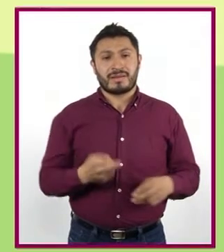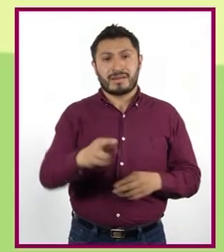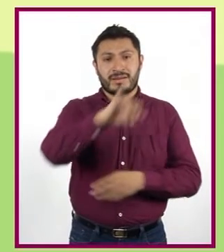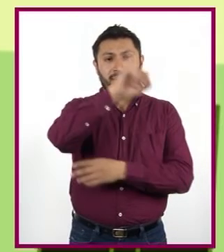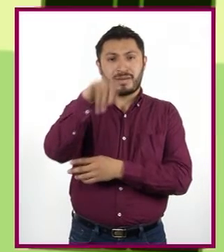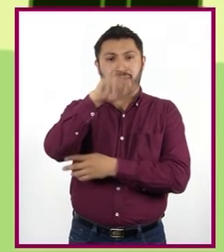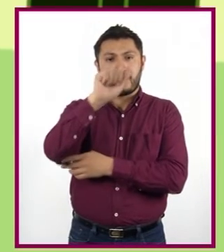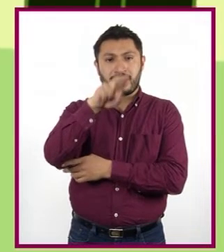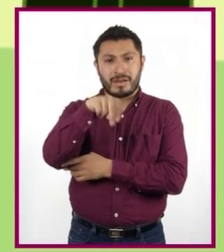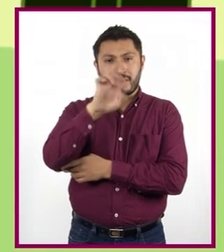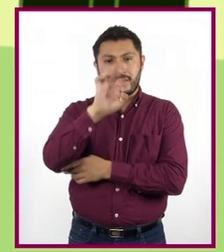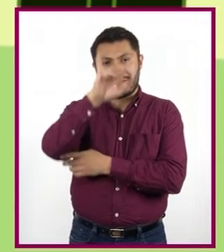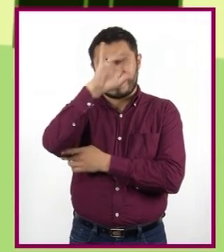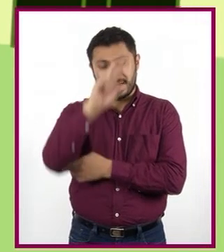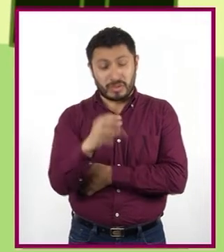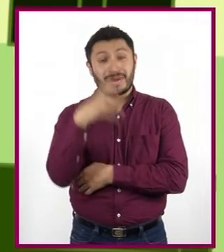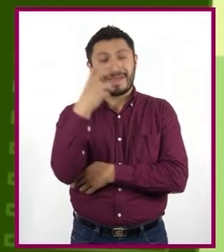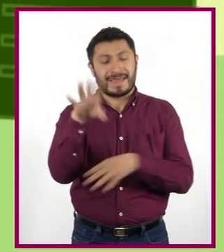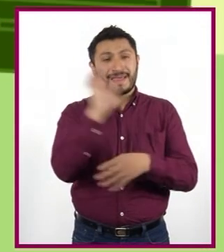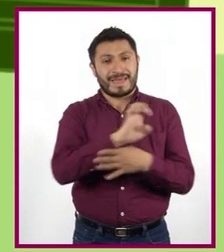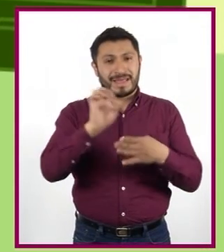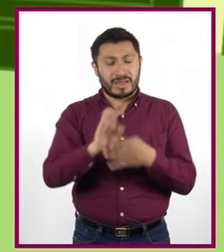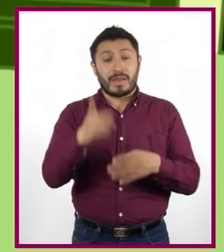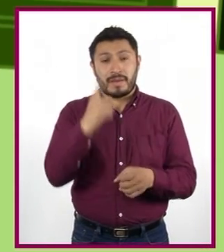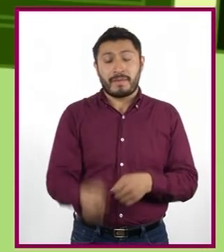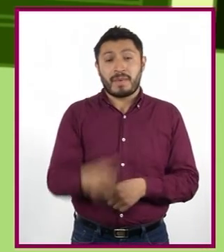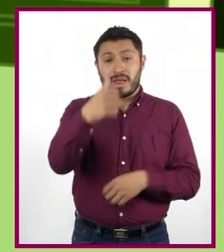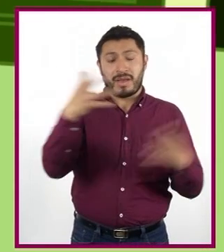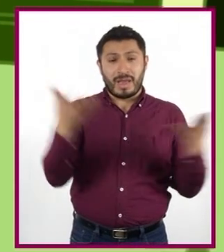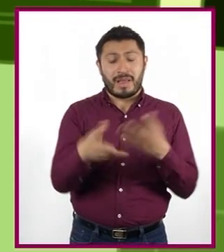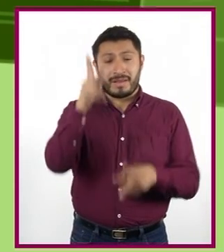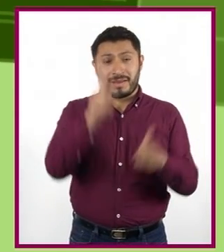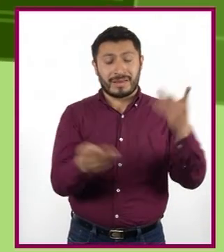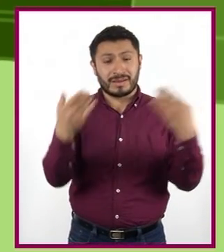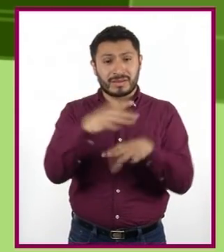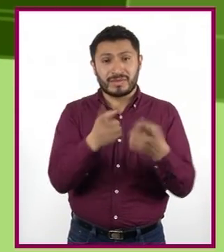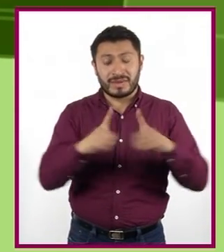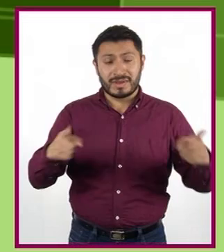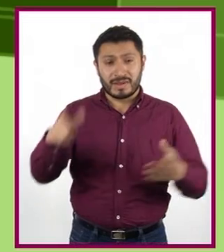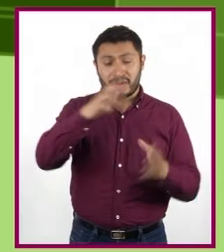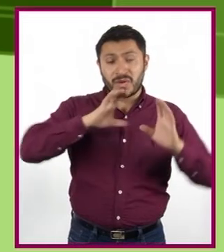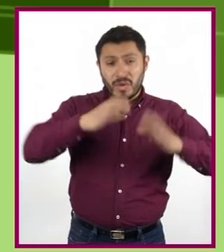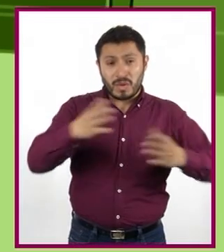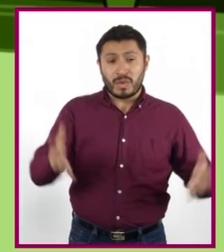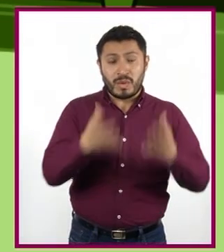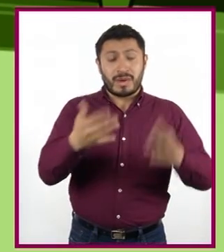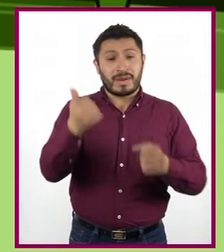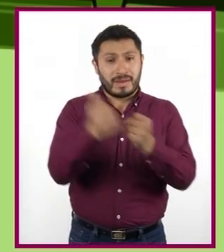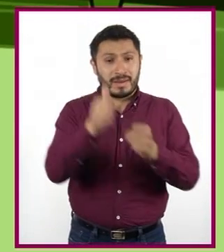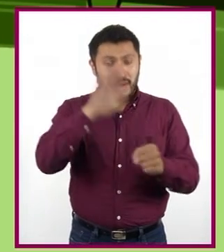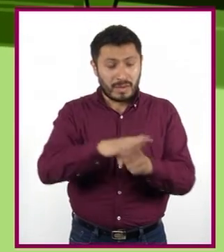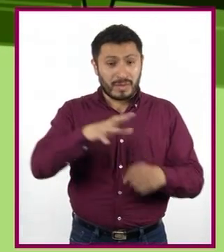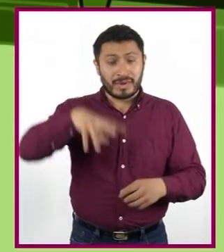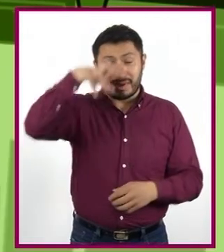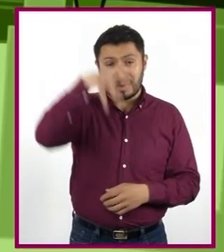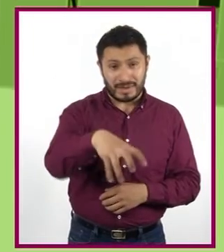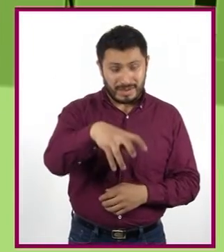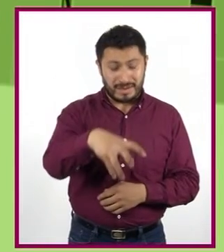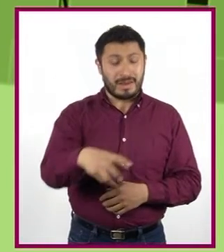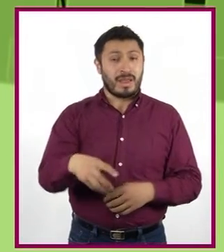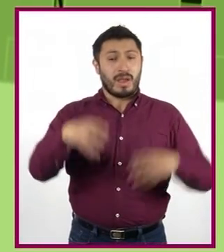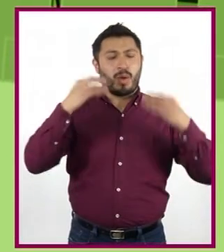Janeiro. Fue entonces que por primera vez se habló de un desarrollo local sustentable y de una administración local